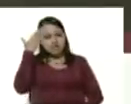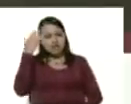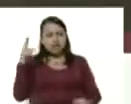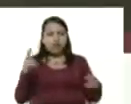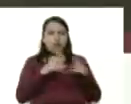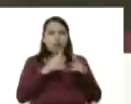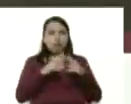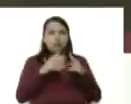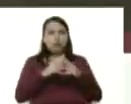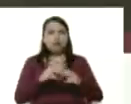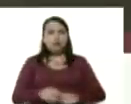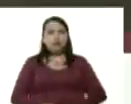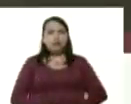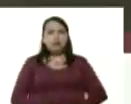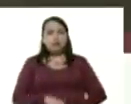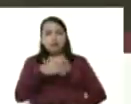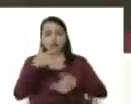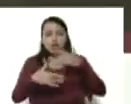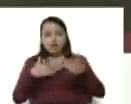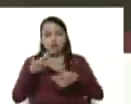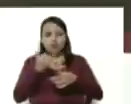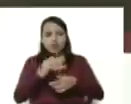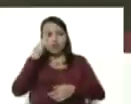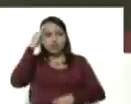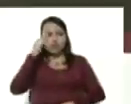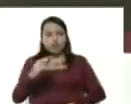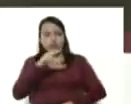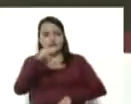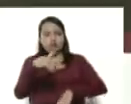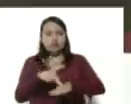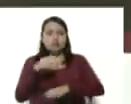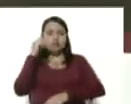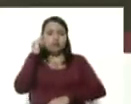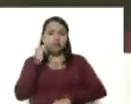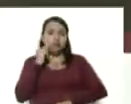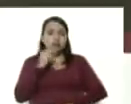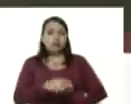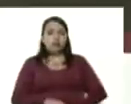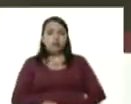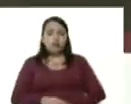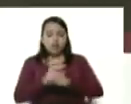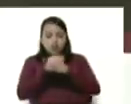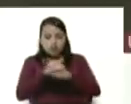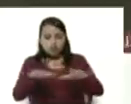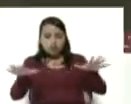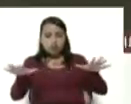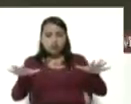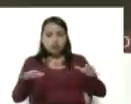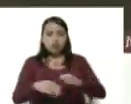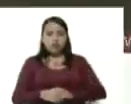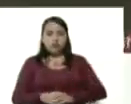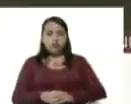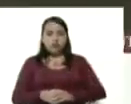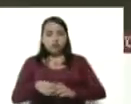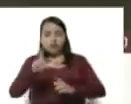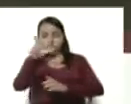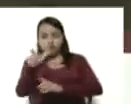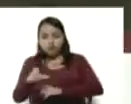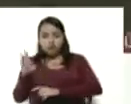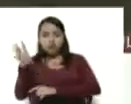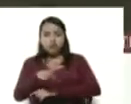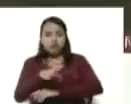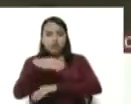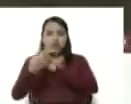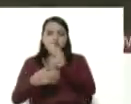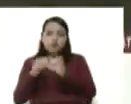conoce las actuaciones que ha tenido la Fuerza Armada Nacional Bolivariana en toda la fachada atlántica, siendo y ejerciendo